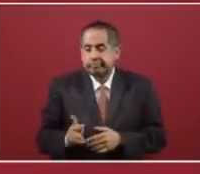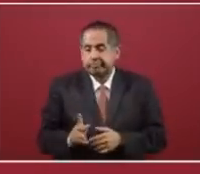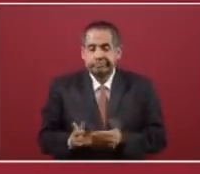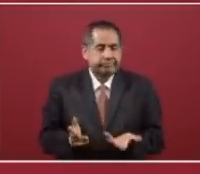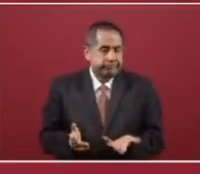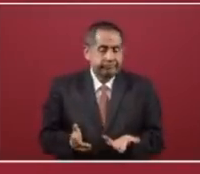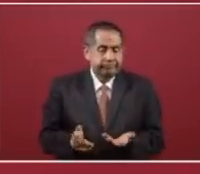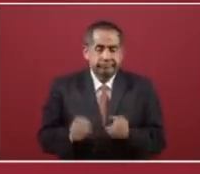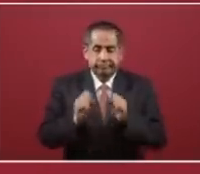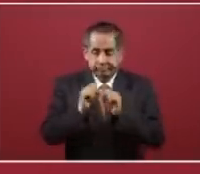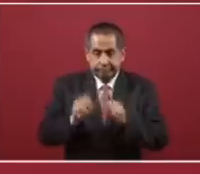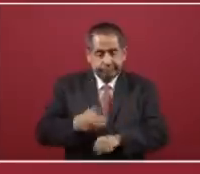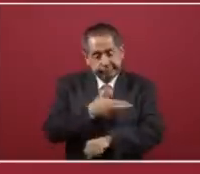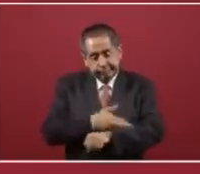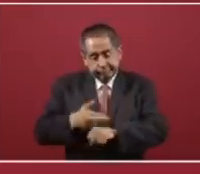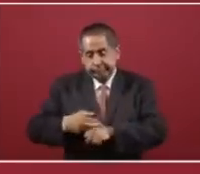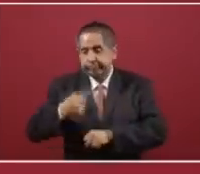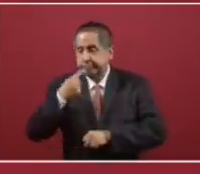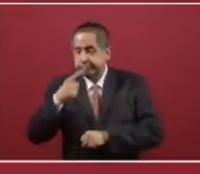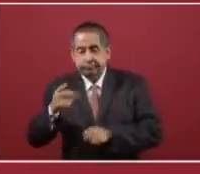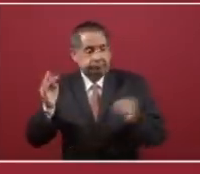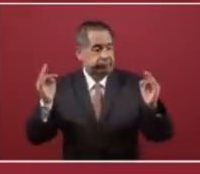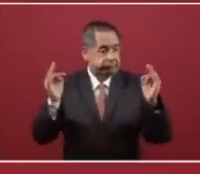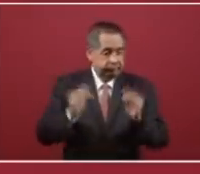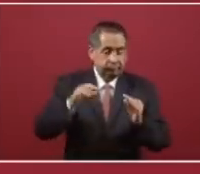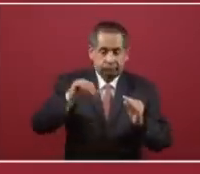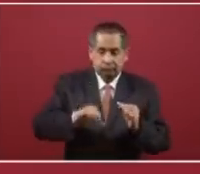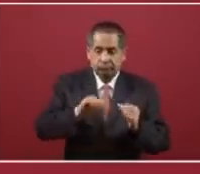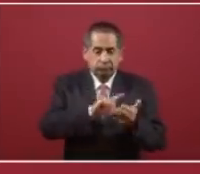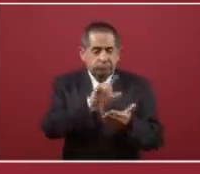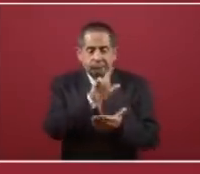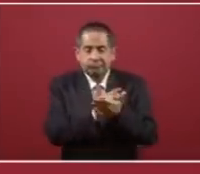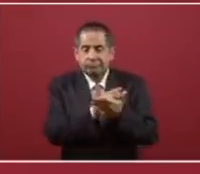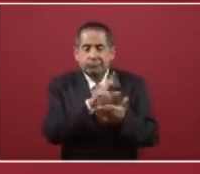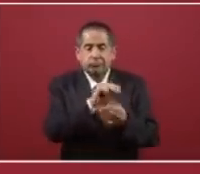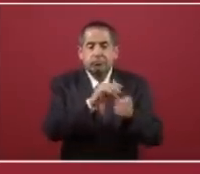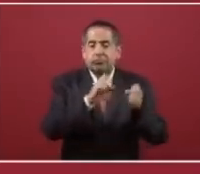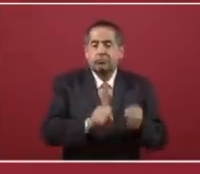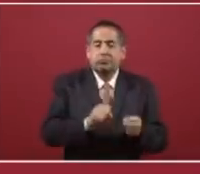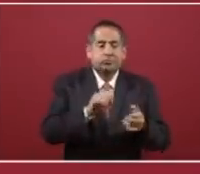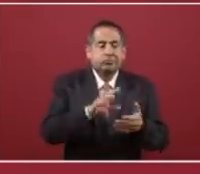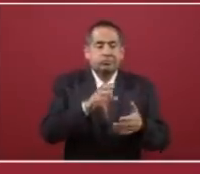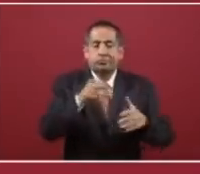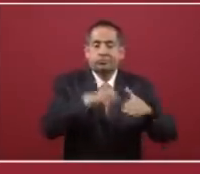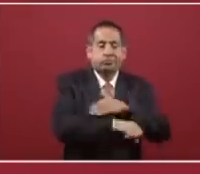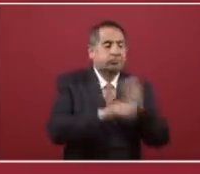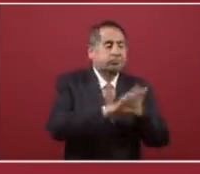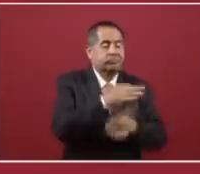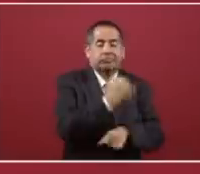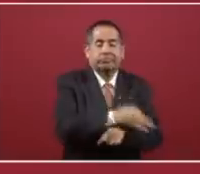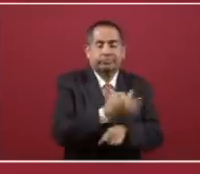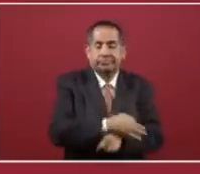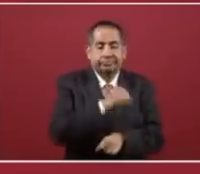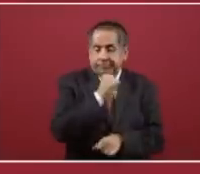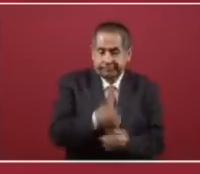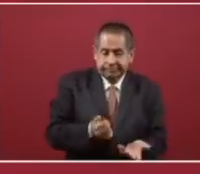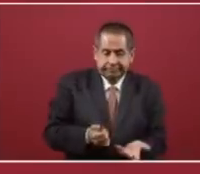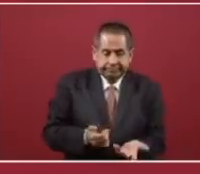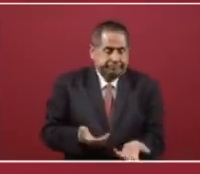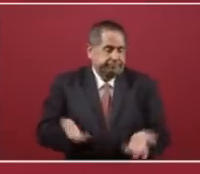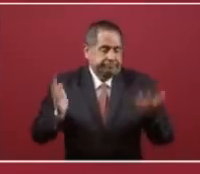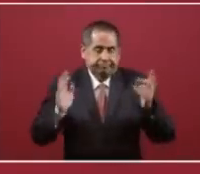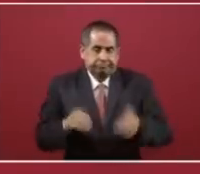procesal acusatorio y en virtud de que los delitos no amerita en prisión preventiva y oficiosa cualquier